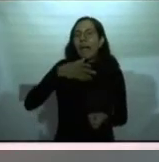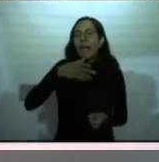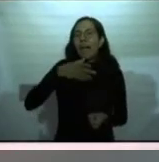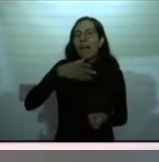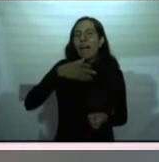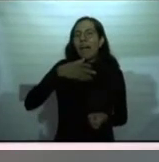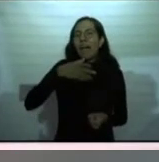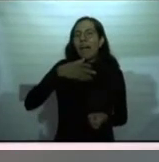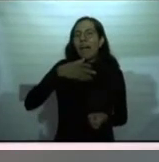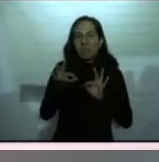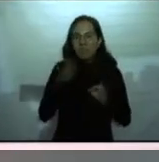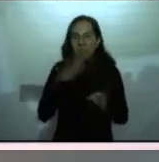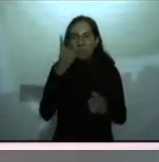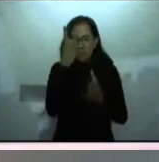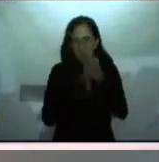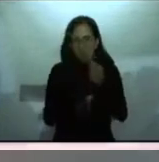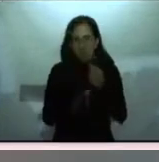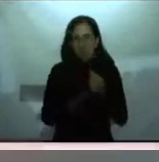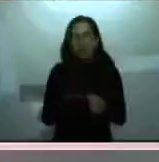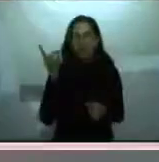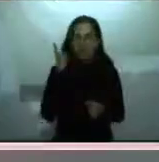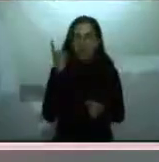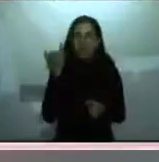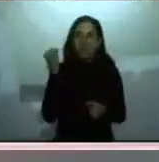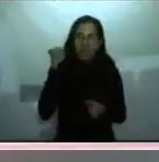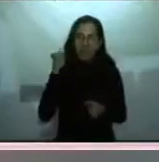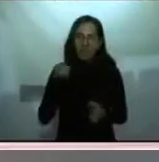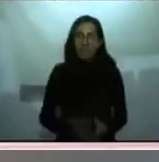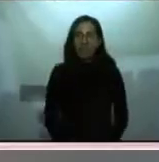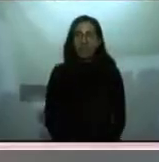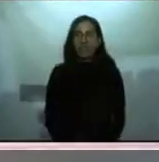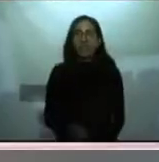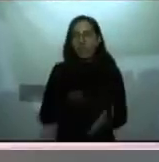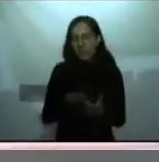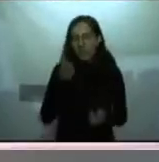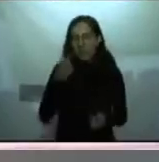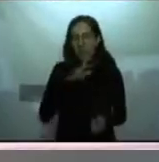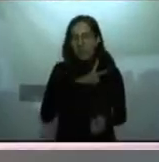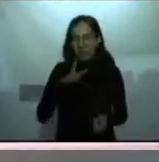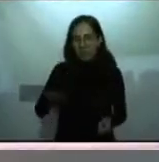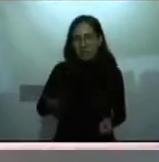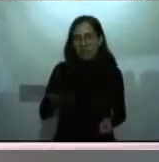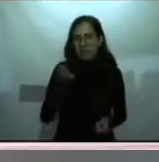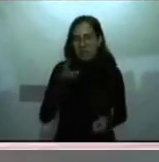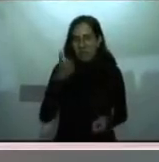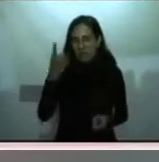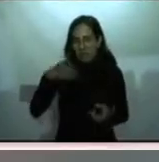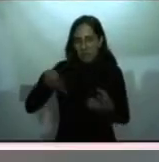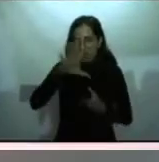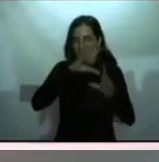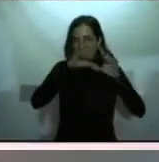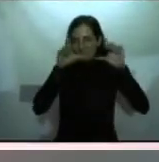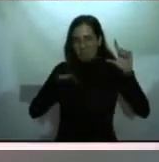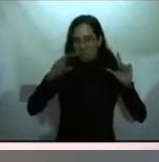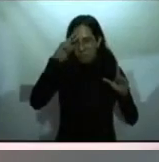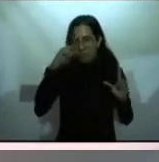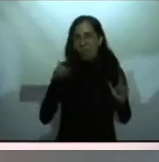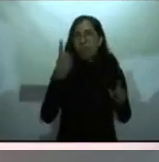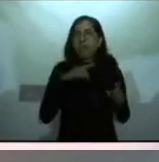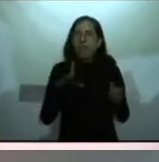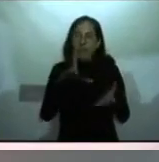la Cámara de Senadores. La Presidencia de la República, el Congreso Local y las Presidencias